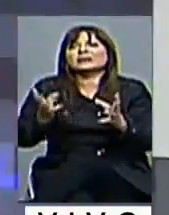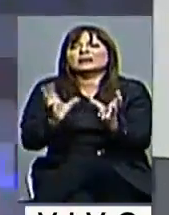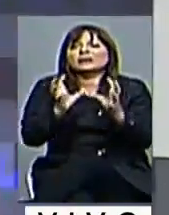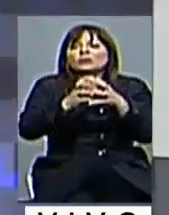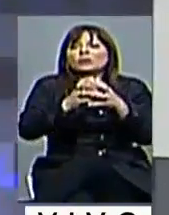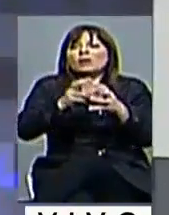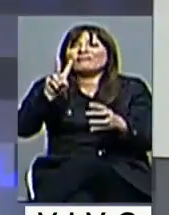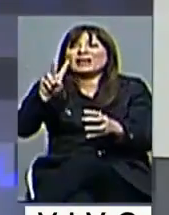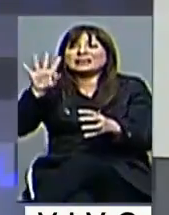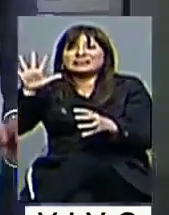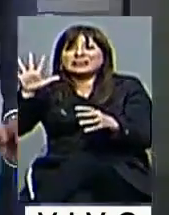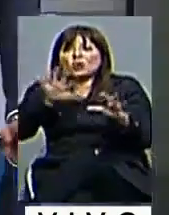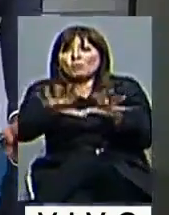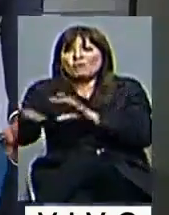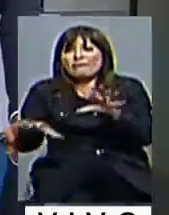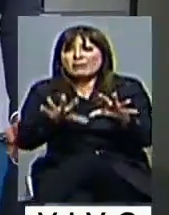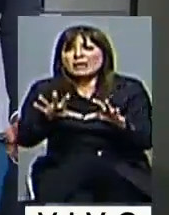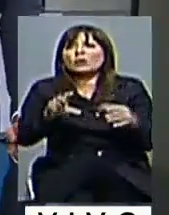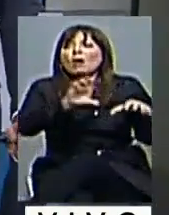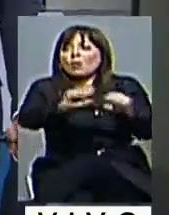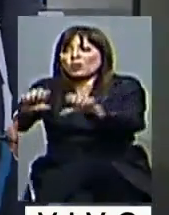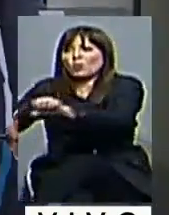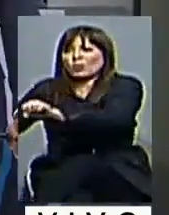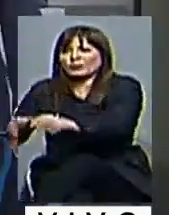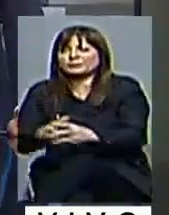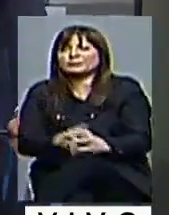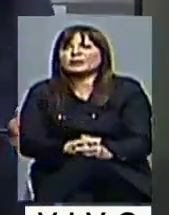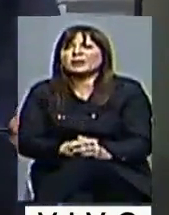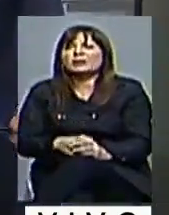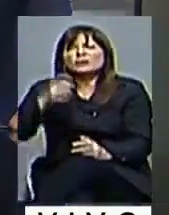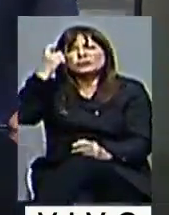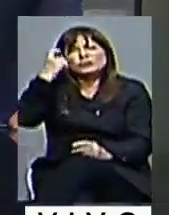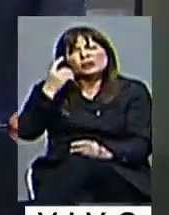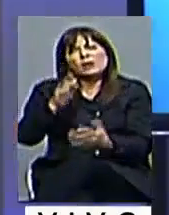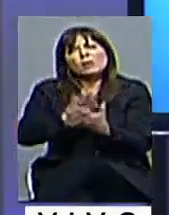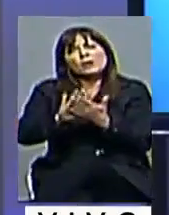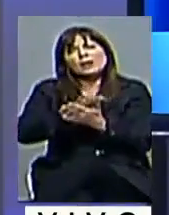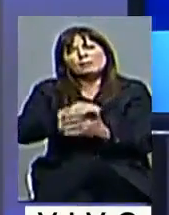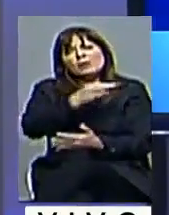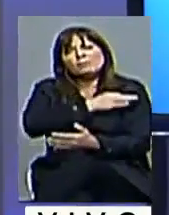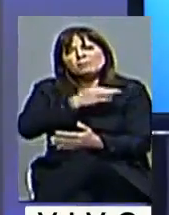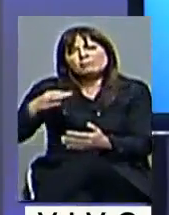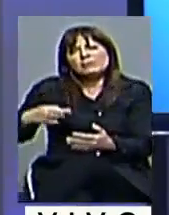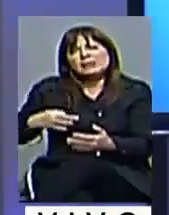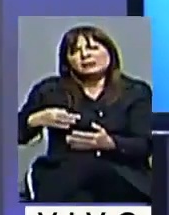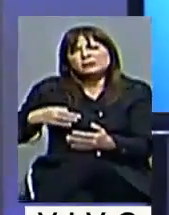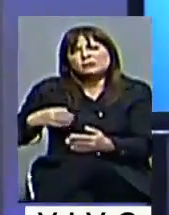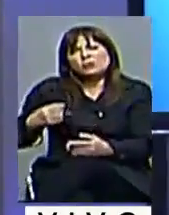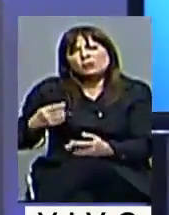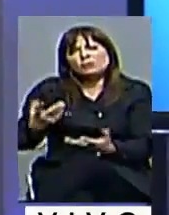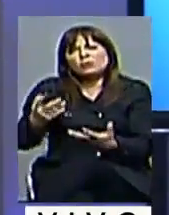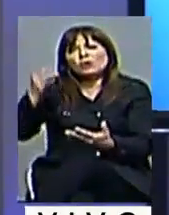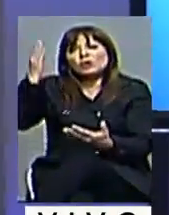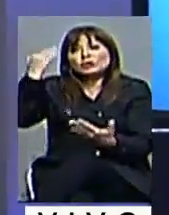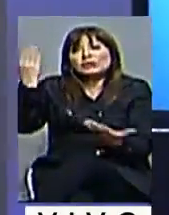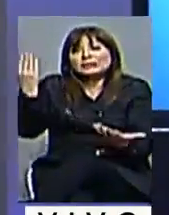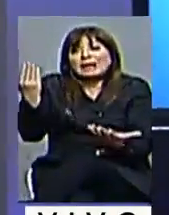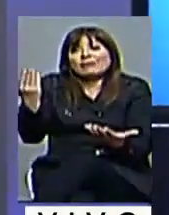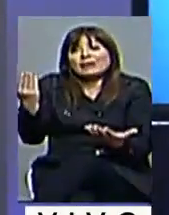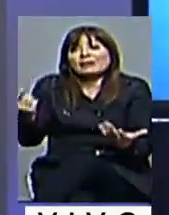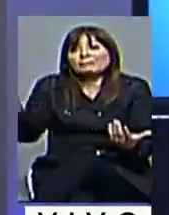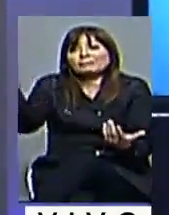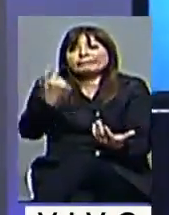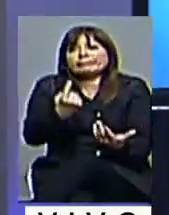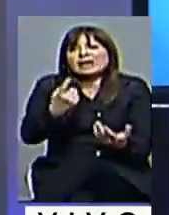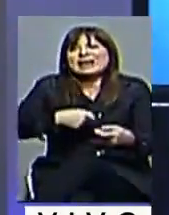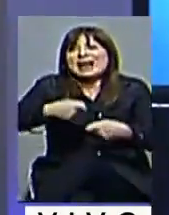25 movimientos. Conversamos. Dime no. Sí, yo creo que si el ministro Sextrés que venga, que todavía no se sabe el nombre, que es el que tiene